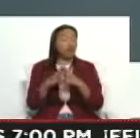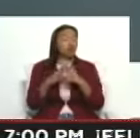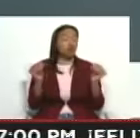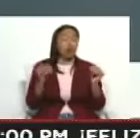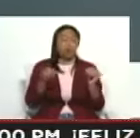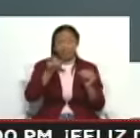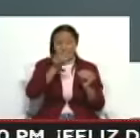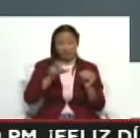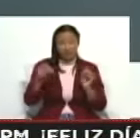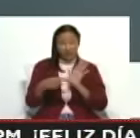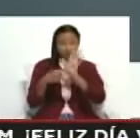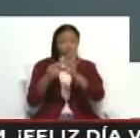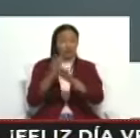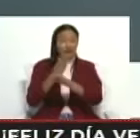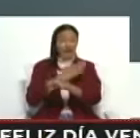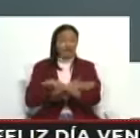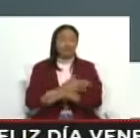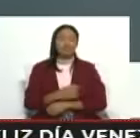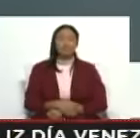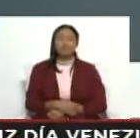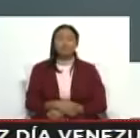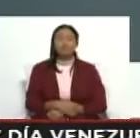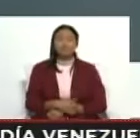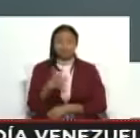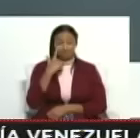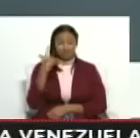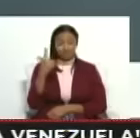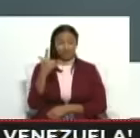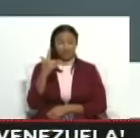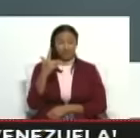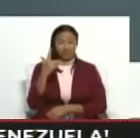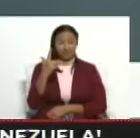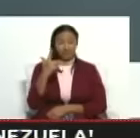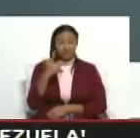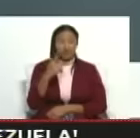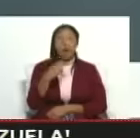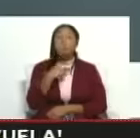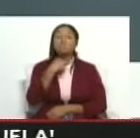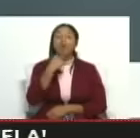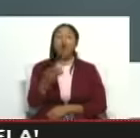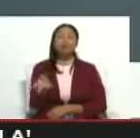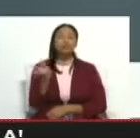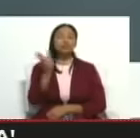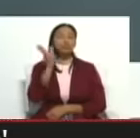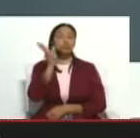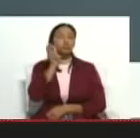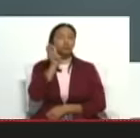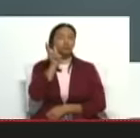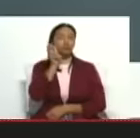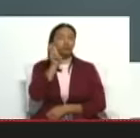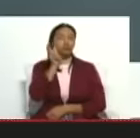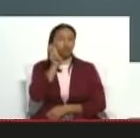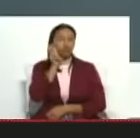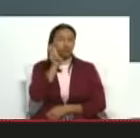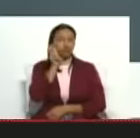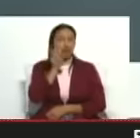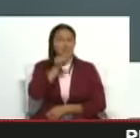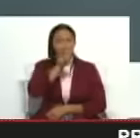sujetos. Veamos entonces en el presente audio hablando estos